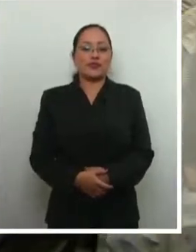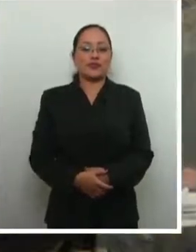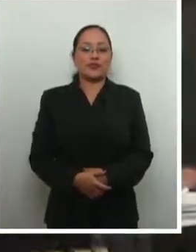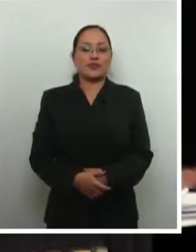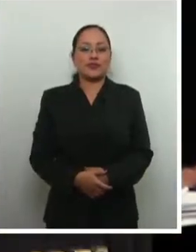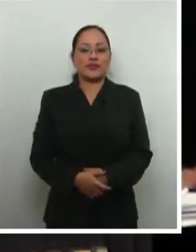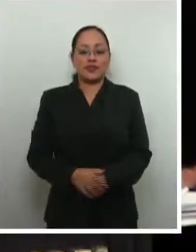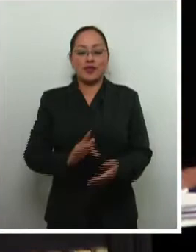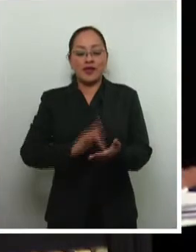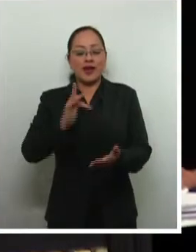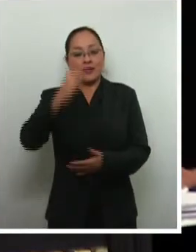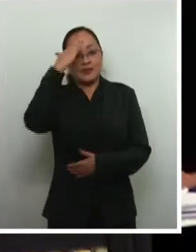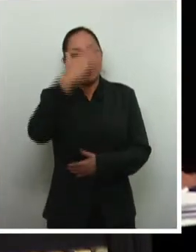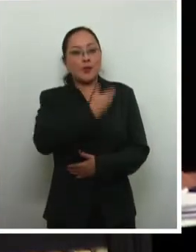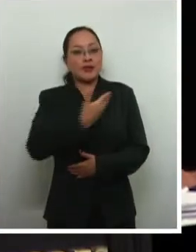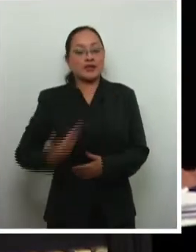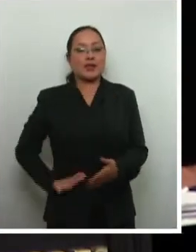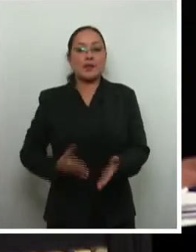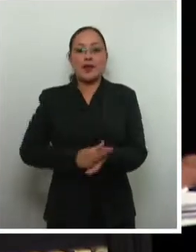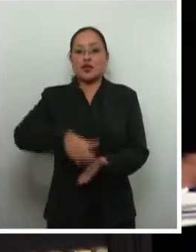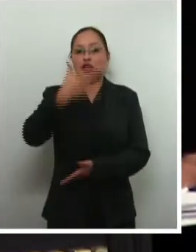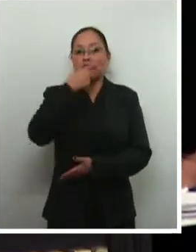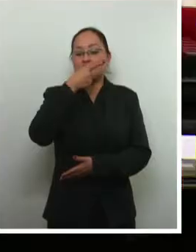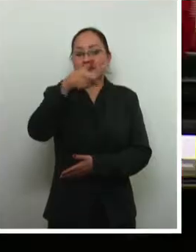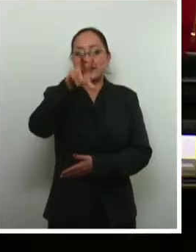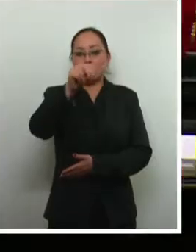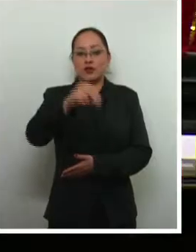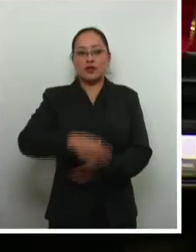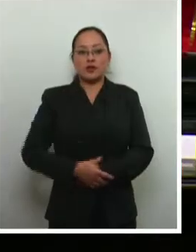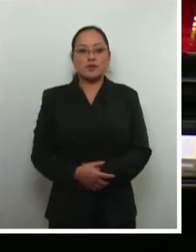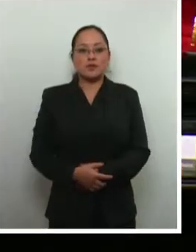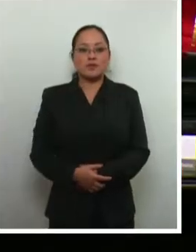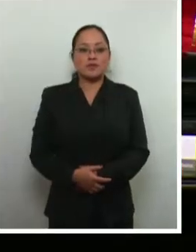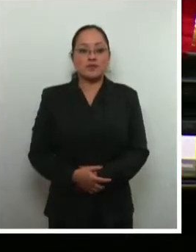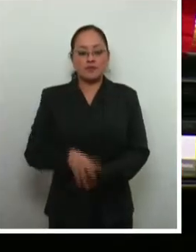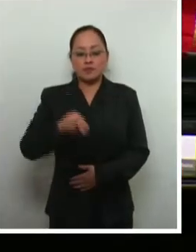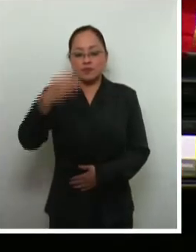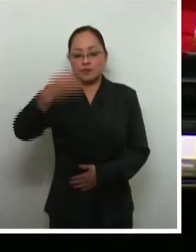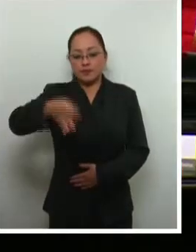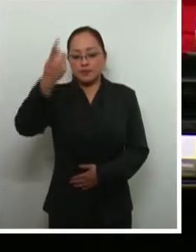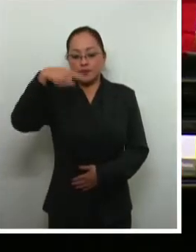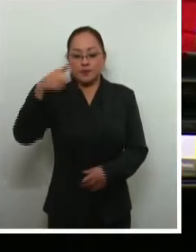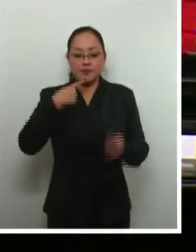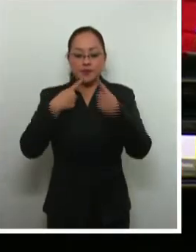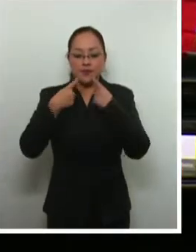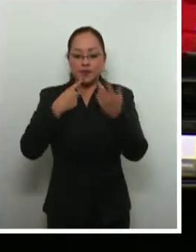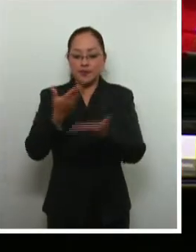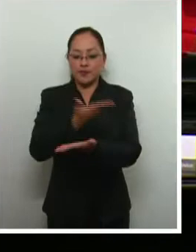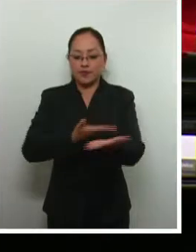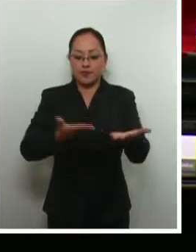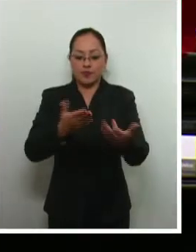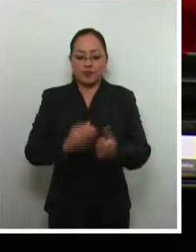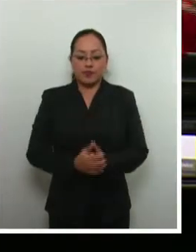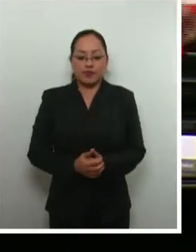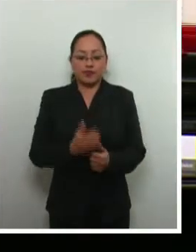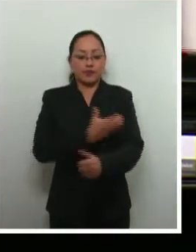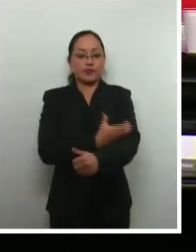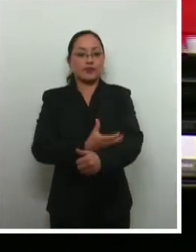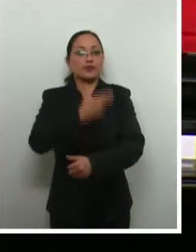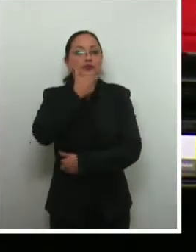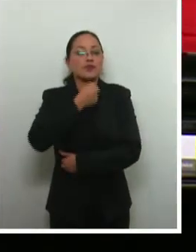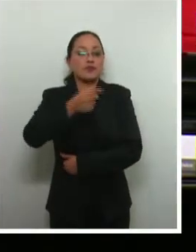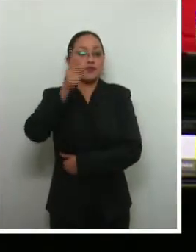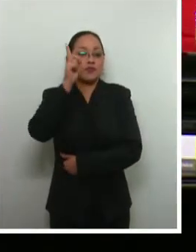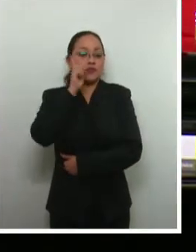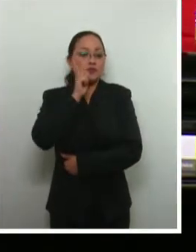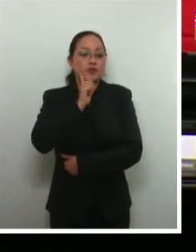Gracias, señor presidente, mayoría por la negativa. No se admite a discusión. Compañeras y